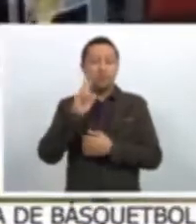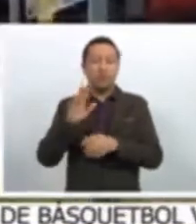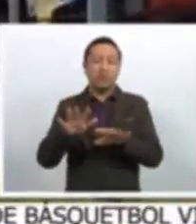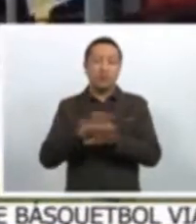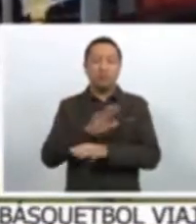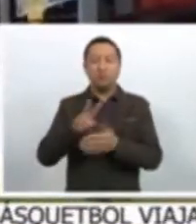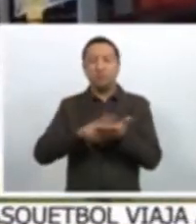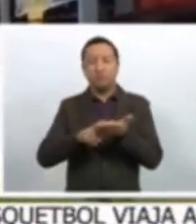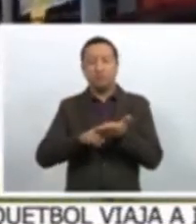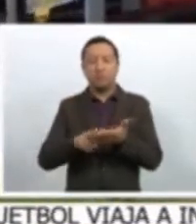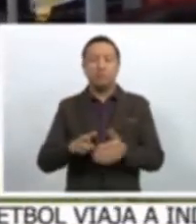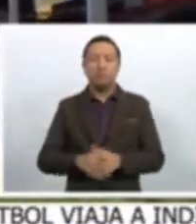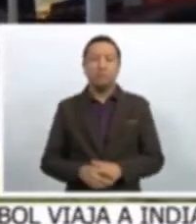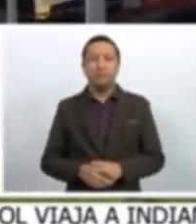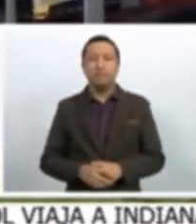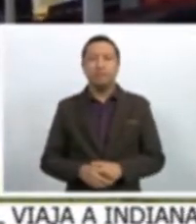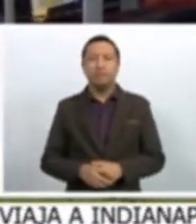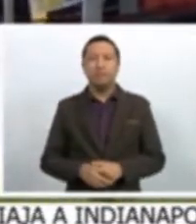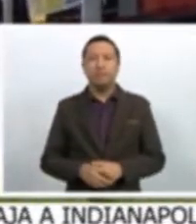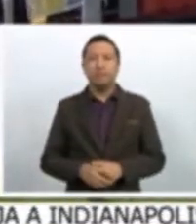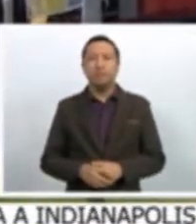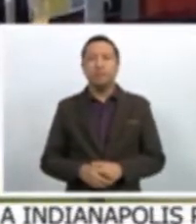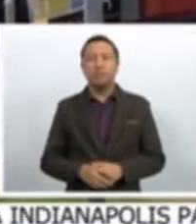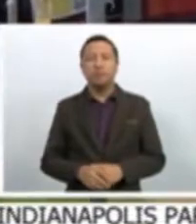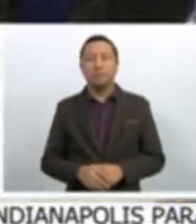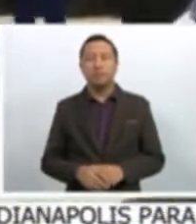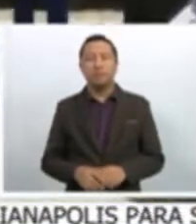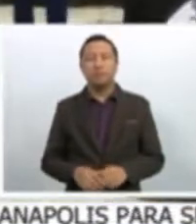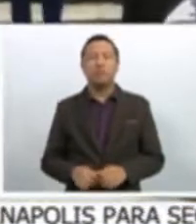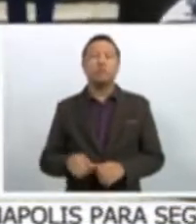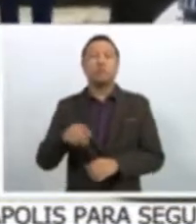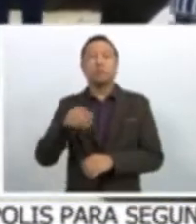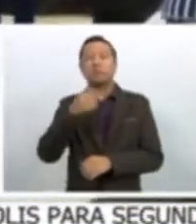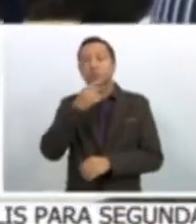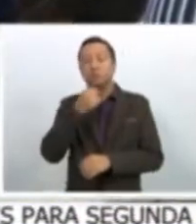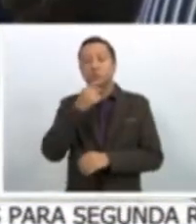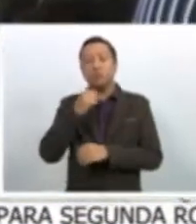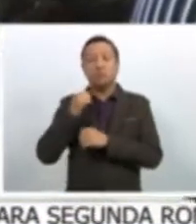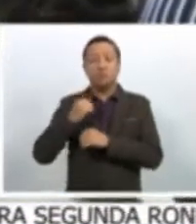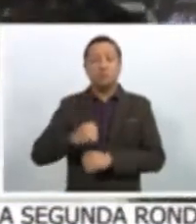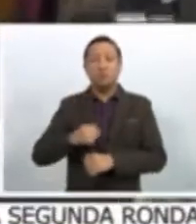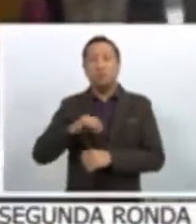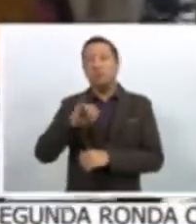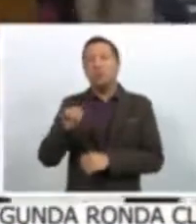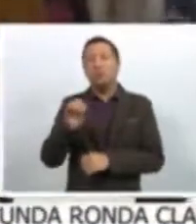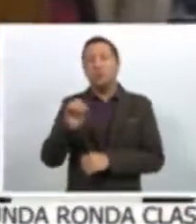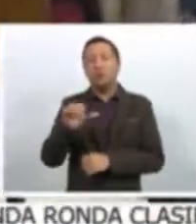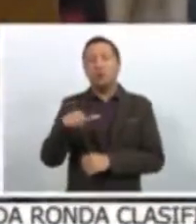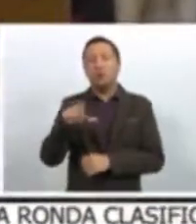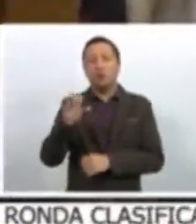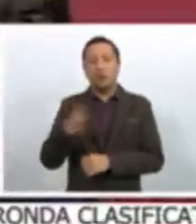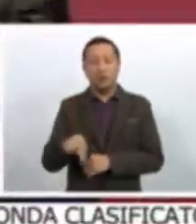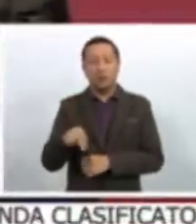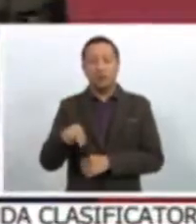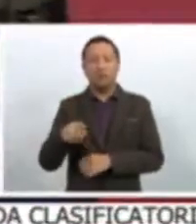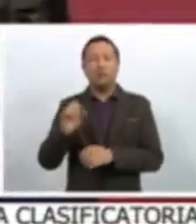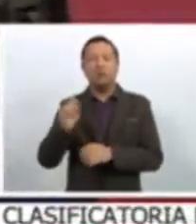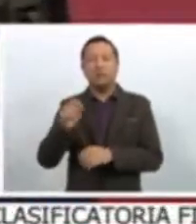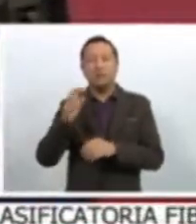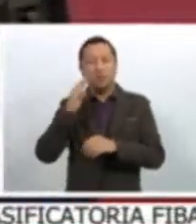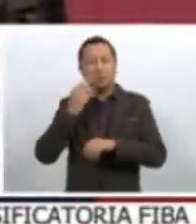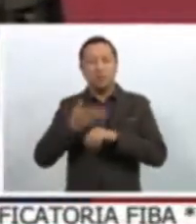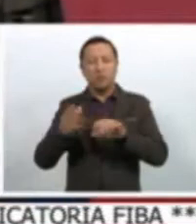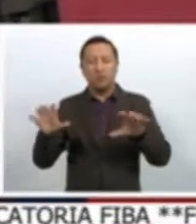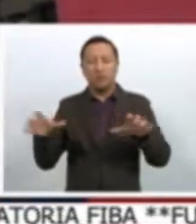También se pronunció al respecto el dirigente de la Unión de Propietarios de Bares y Restaurantes, Joaquín Nomayo, consideró que de llegar al semáforo verde